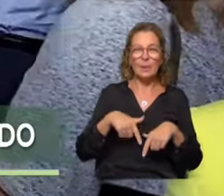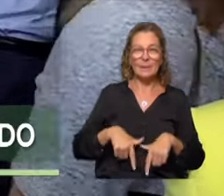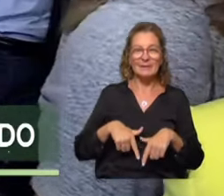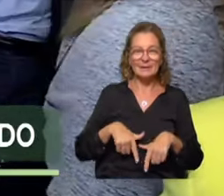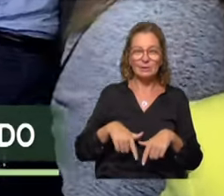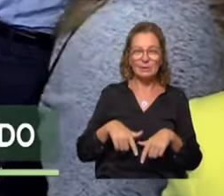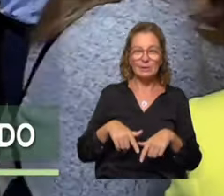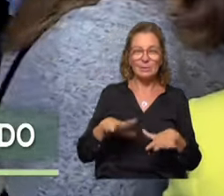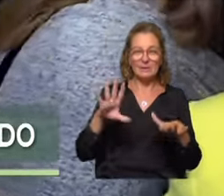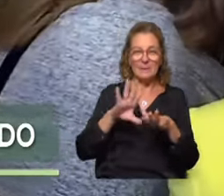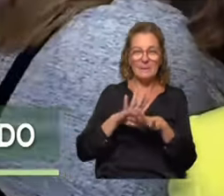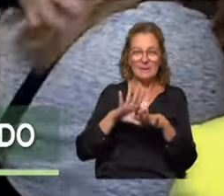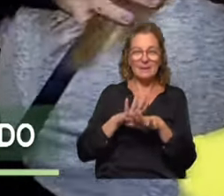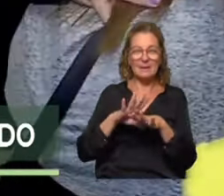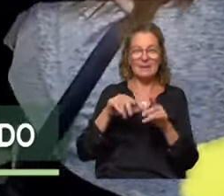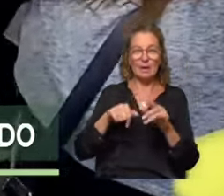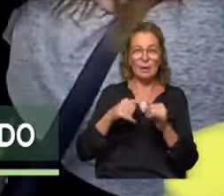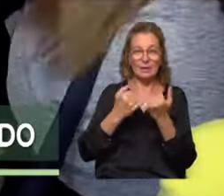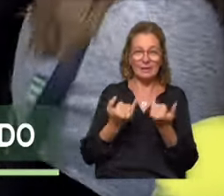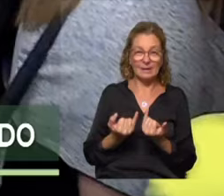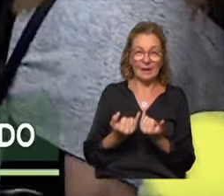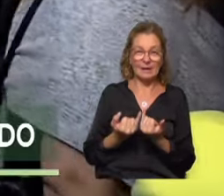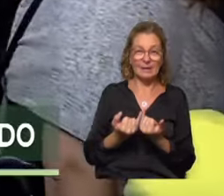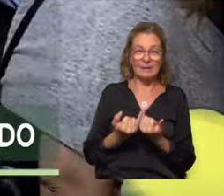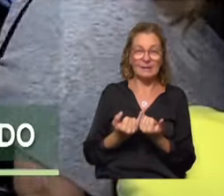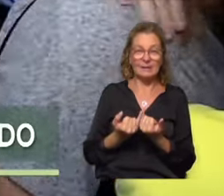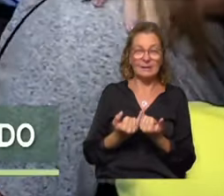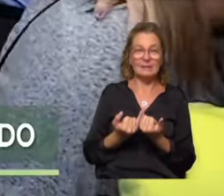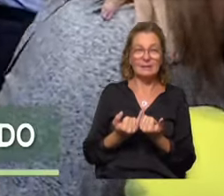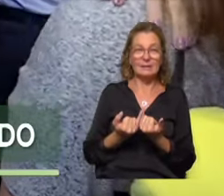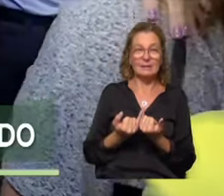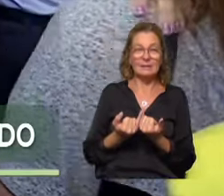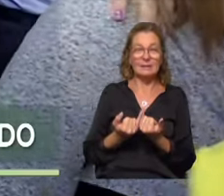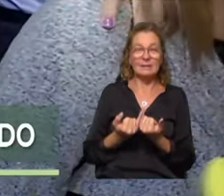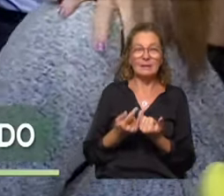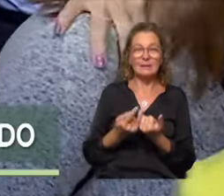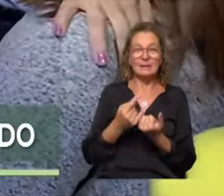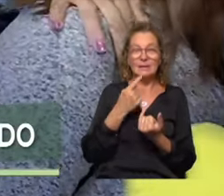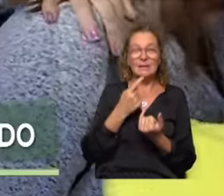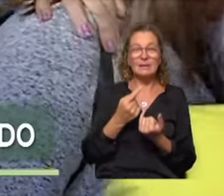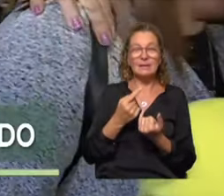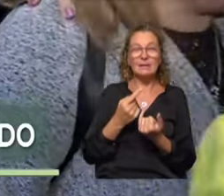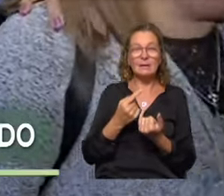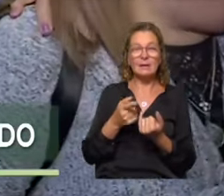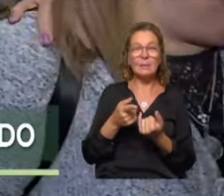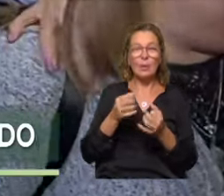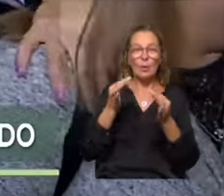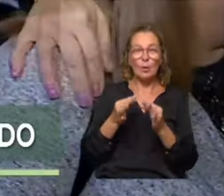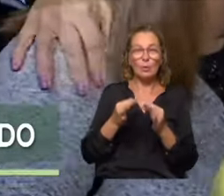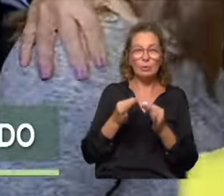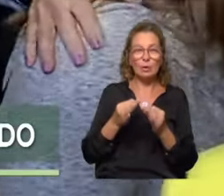de Desarrollo Social, que en la jornada de hoy estuvo abandonando su cargo justamente para